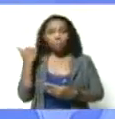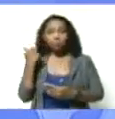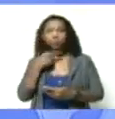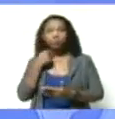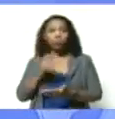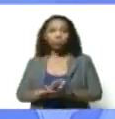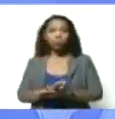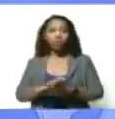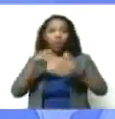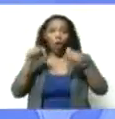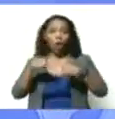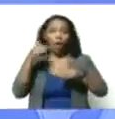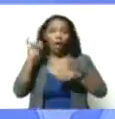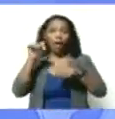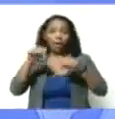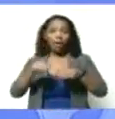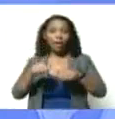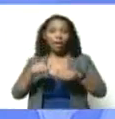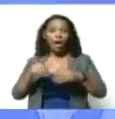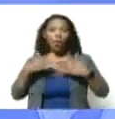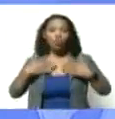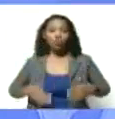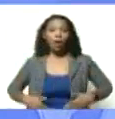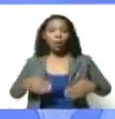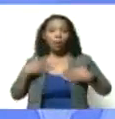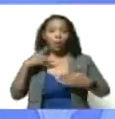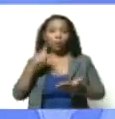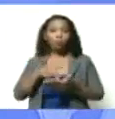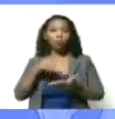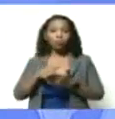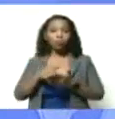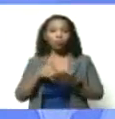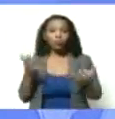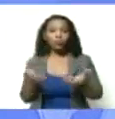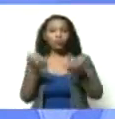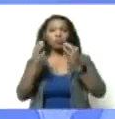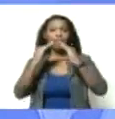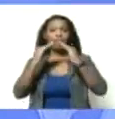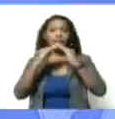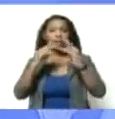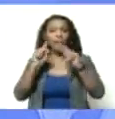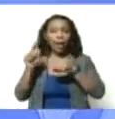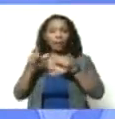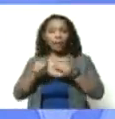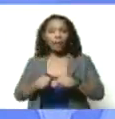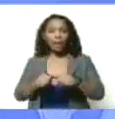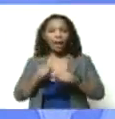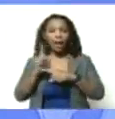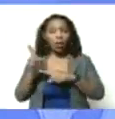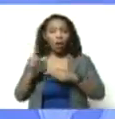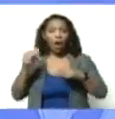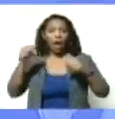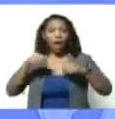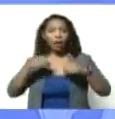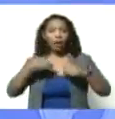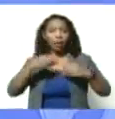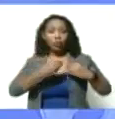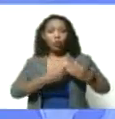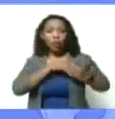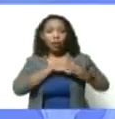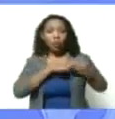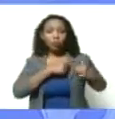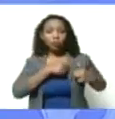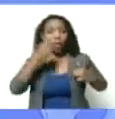y hoy lo tenemos aquí, en cuerpo presente, Capilla Ardiente. Que él se quede presente, no allí, sino aquí adentro, en